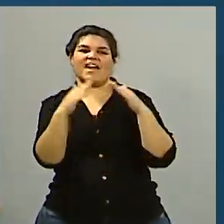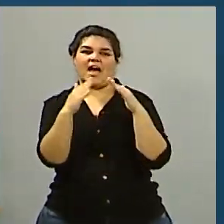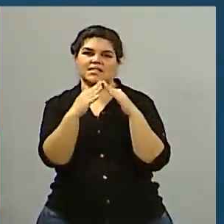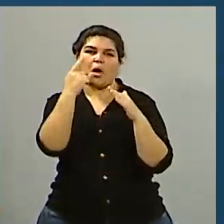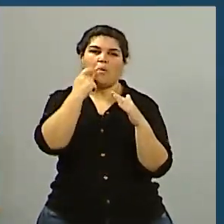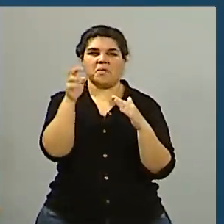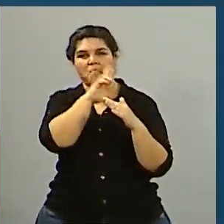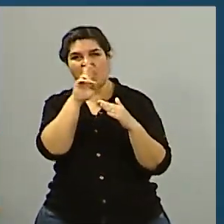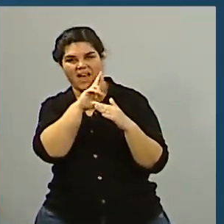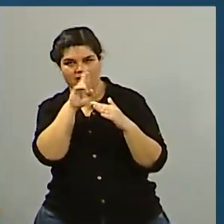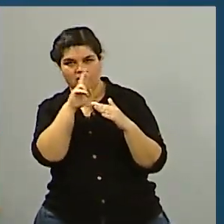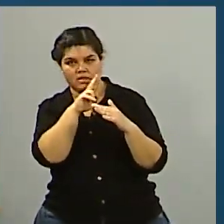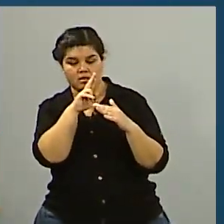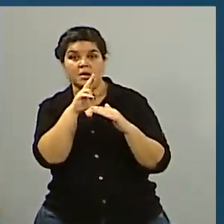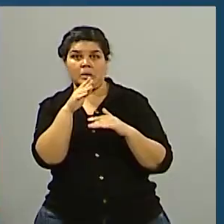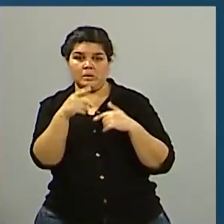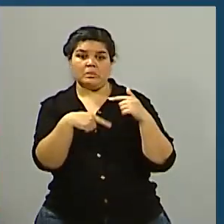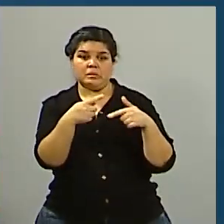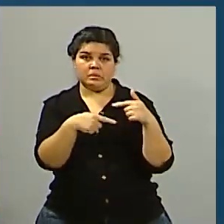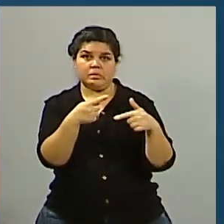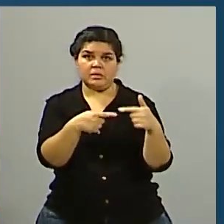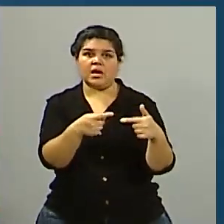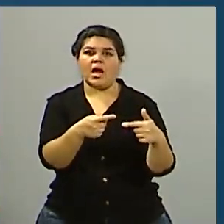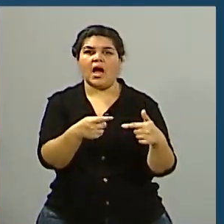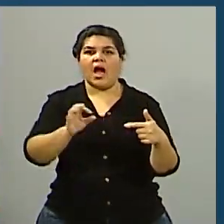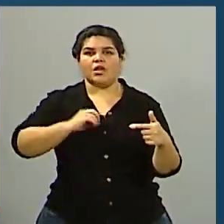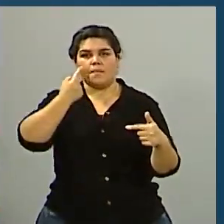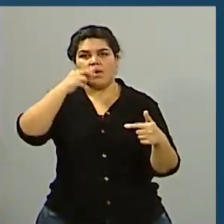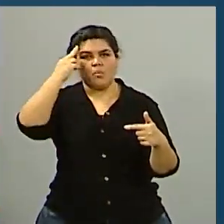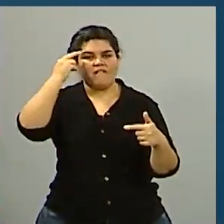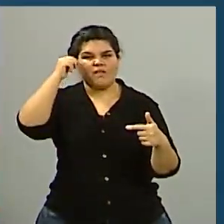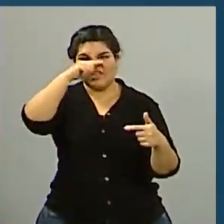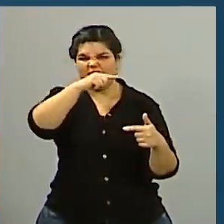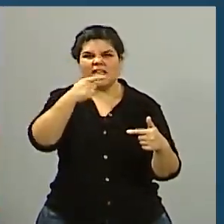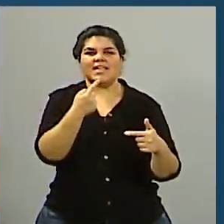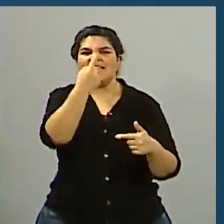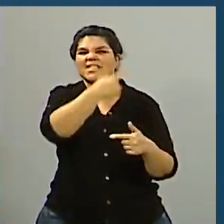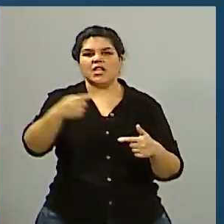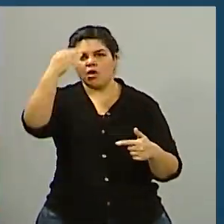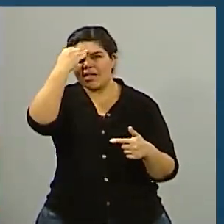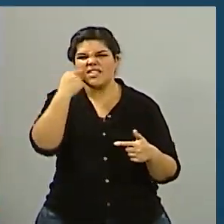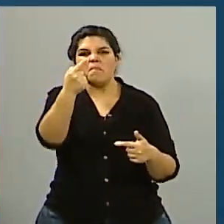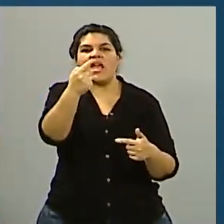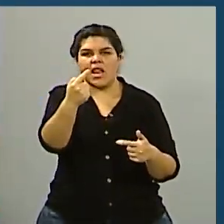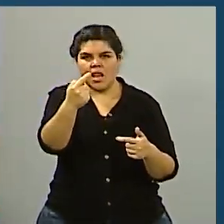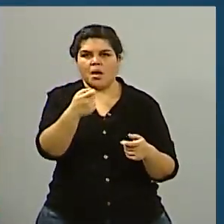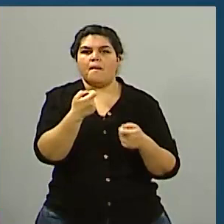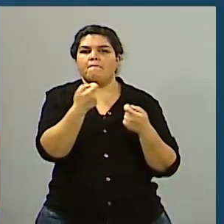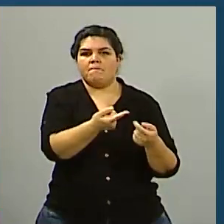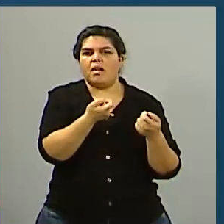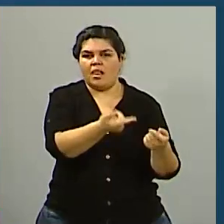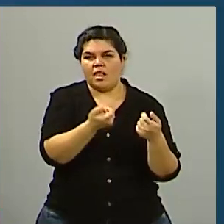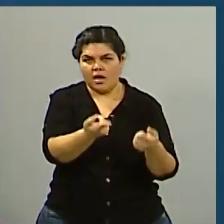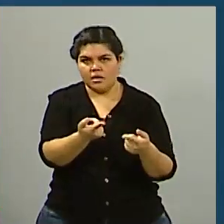alta, pasando por el año 97, donde ya había más de 115.000 planes, 2002 se estiman 1 millón más o menos de planes, hasta